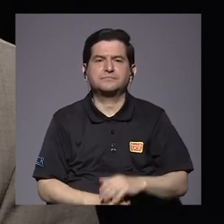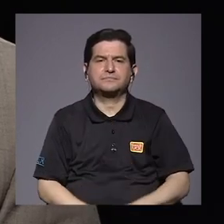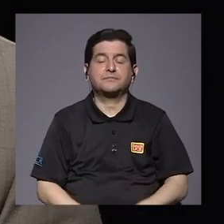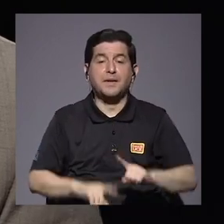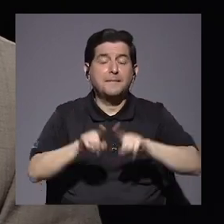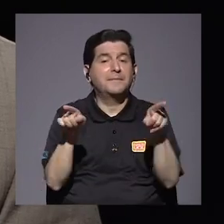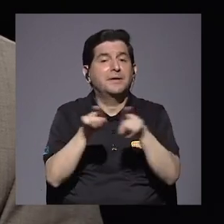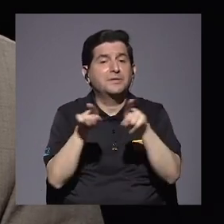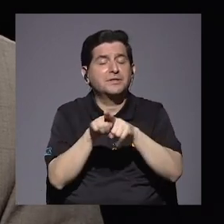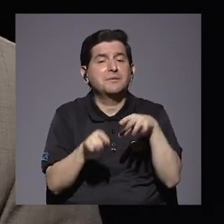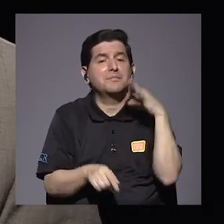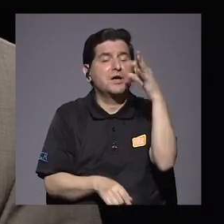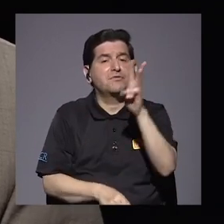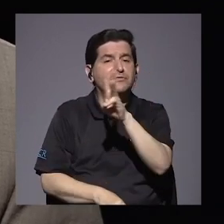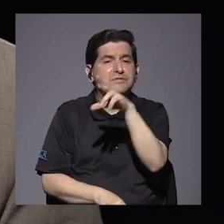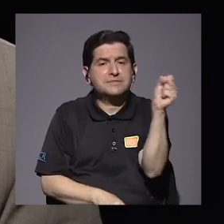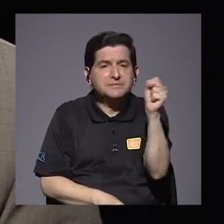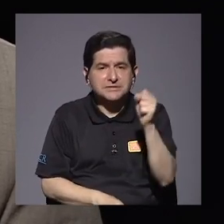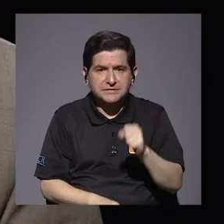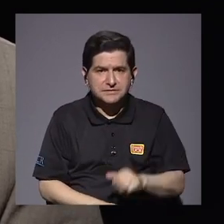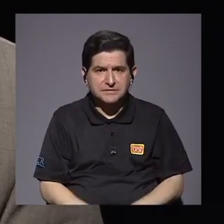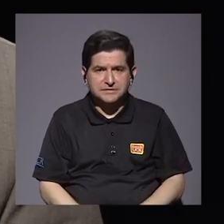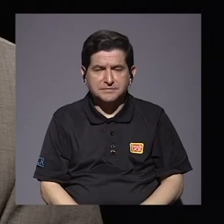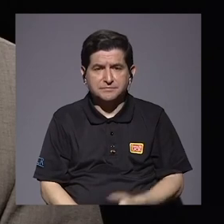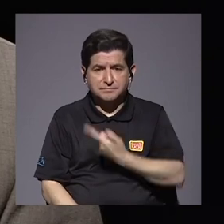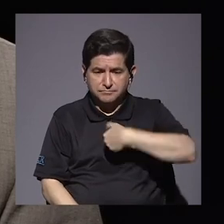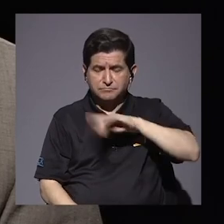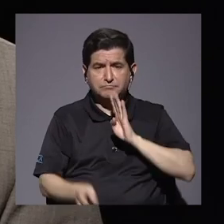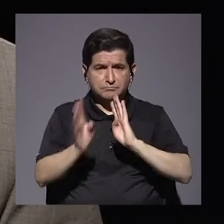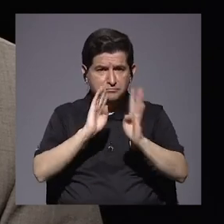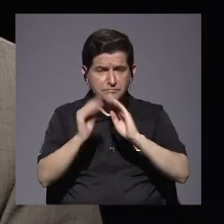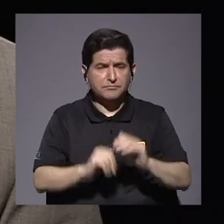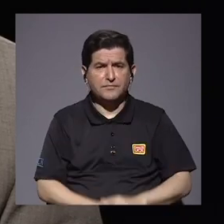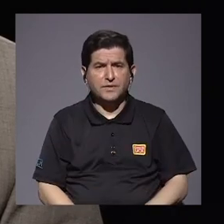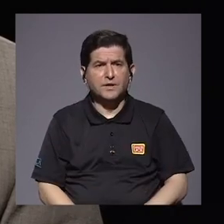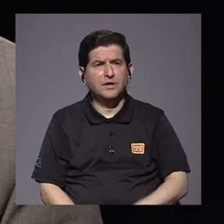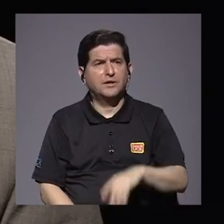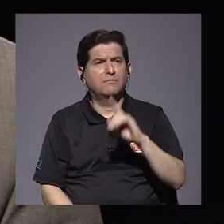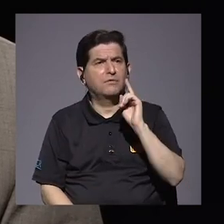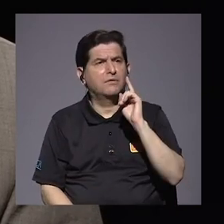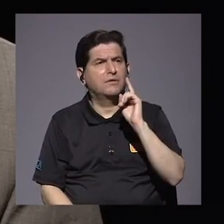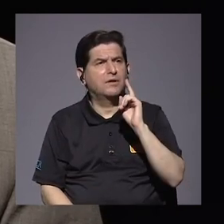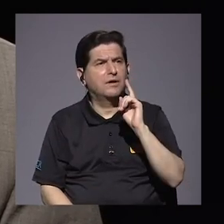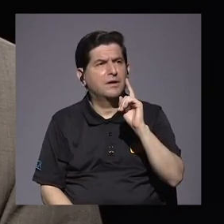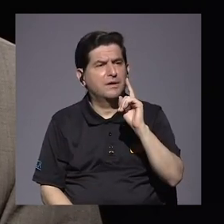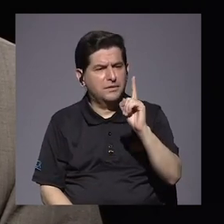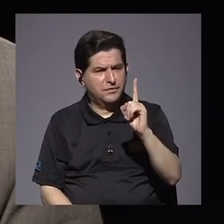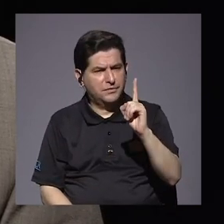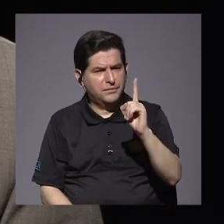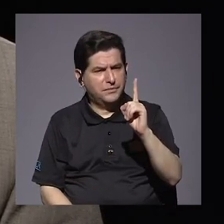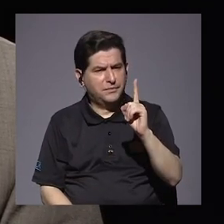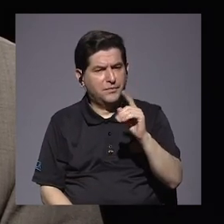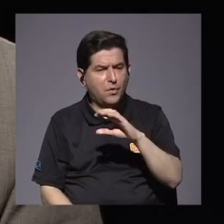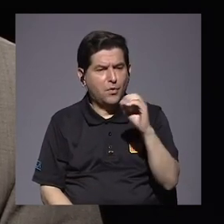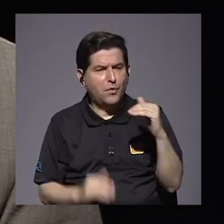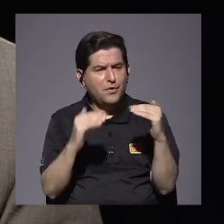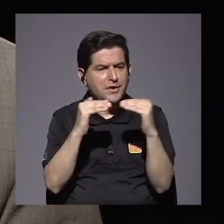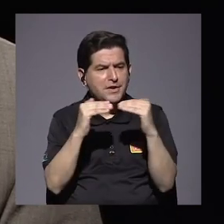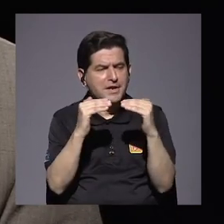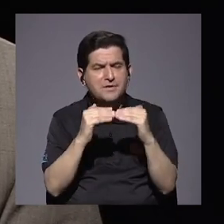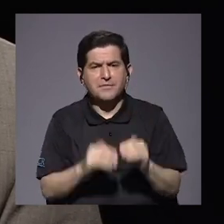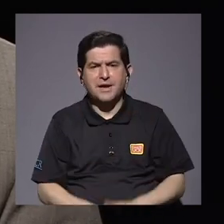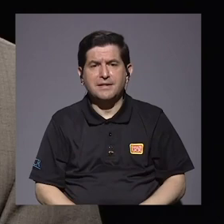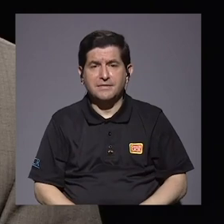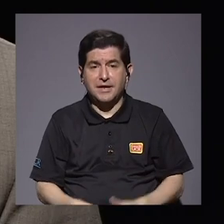socioeconómica. Pero también para el próximo semestre hablamos, Marlon, de una de algún nivel